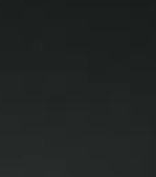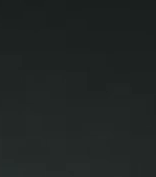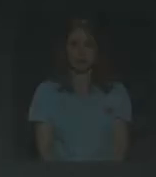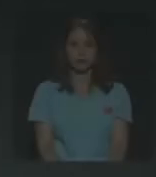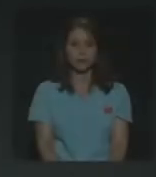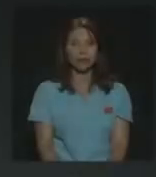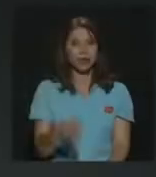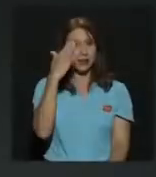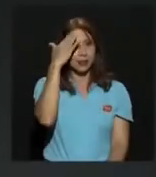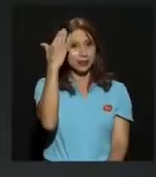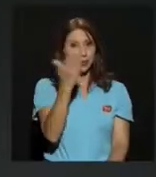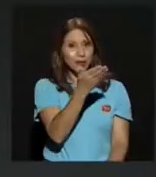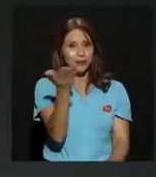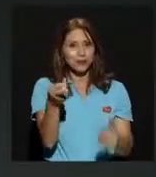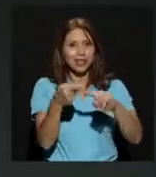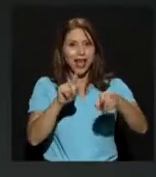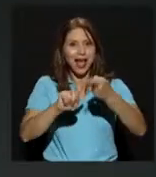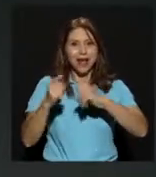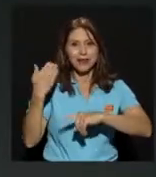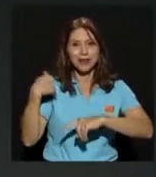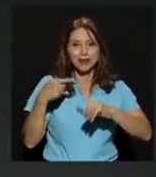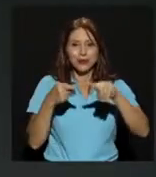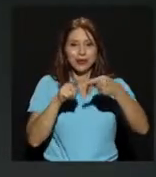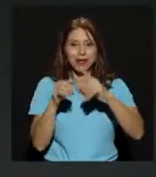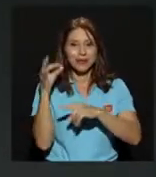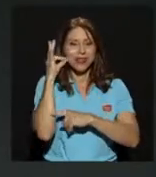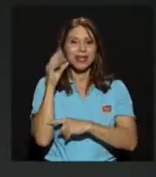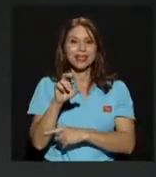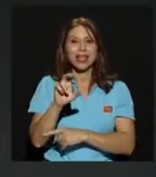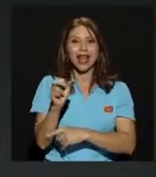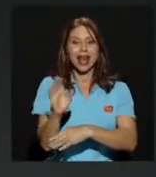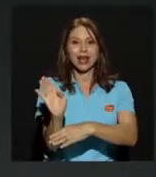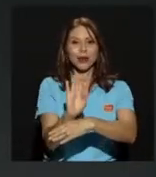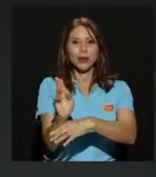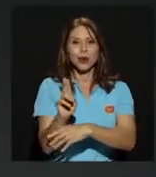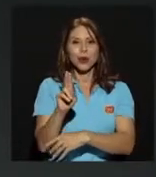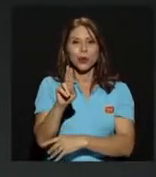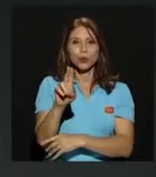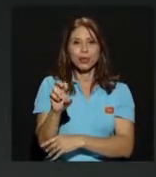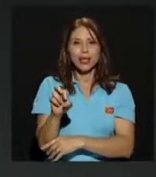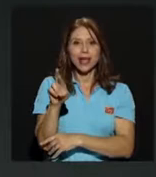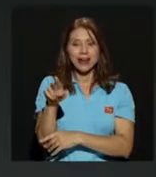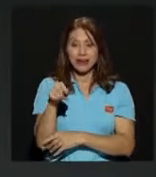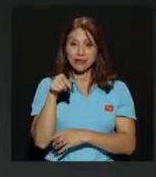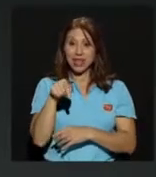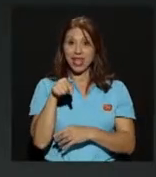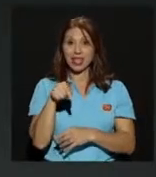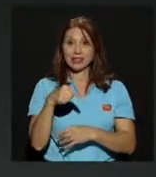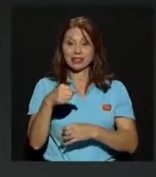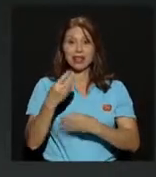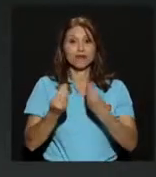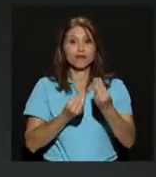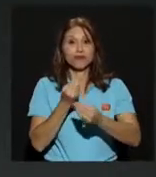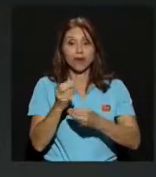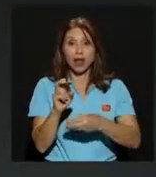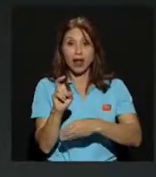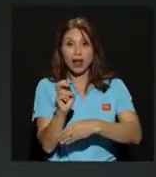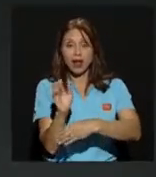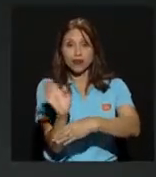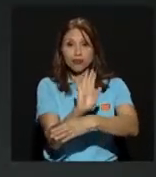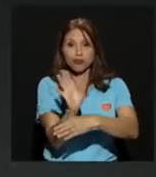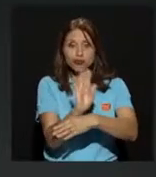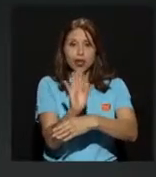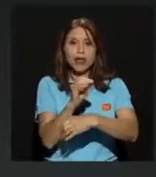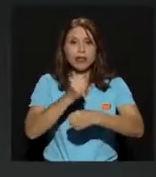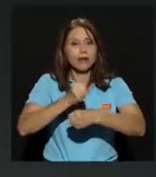los saludamos amigos y amigas de canal user este medio televisivo que se paga con los impuestos que